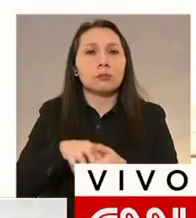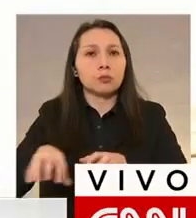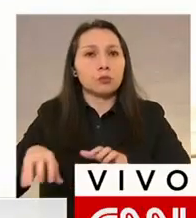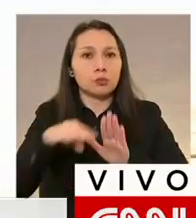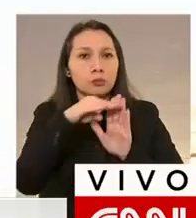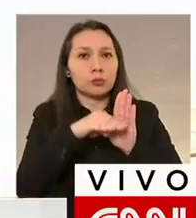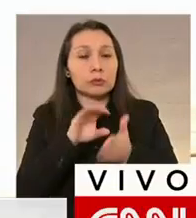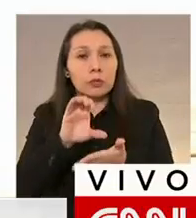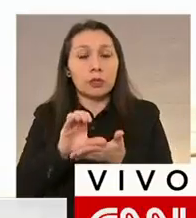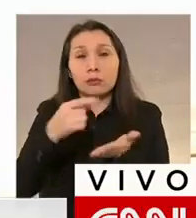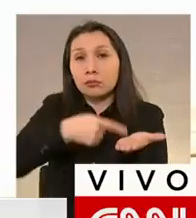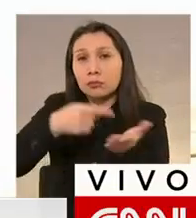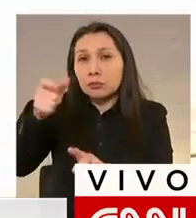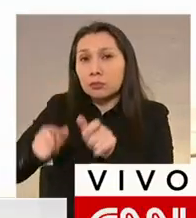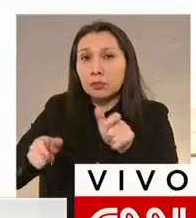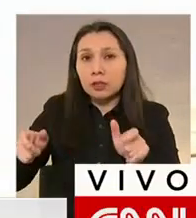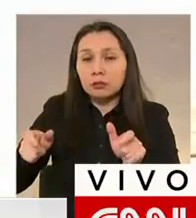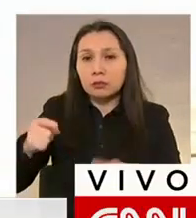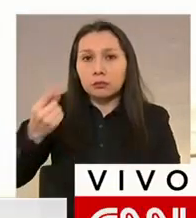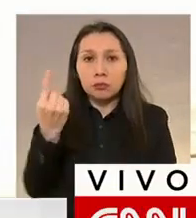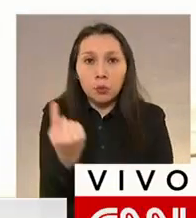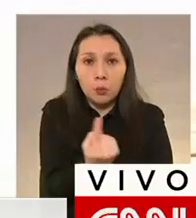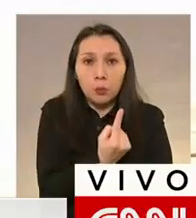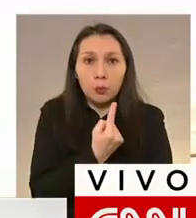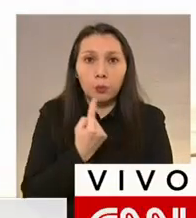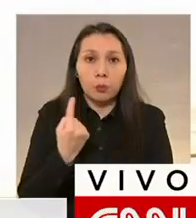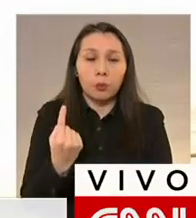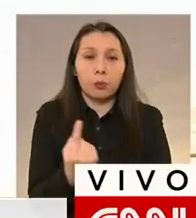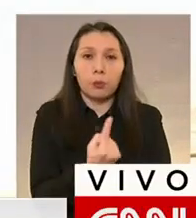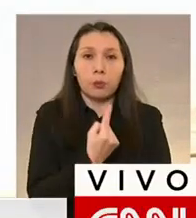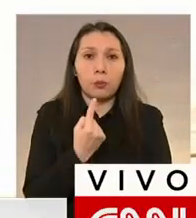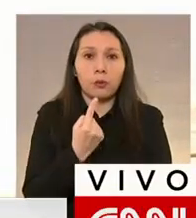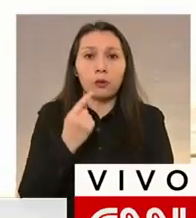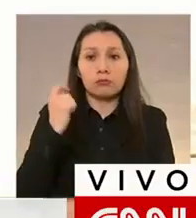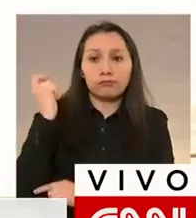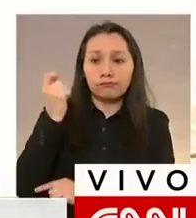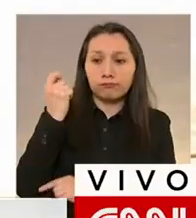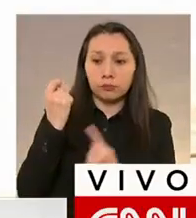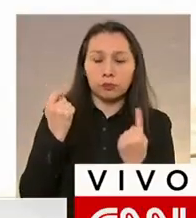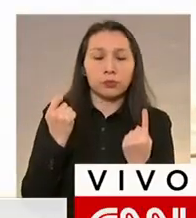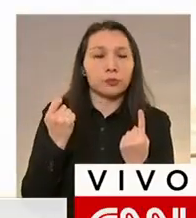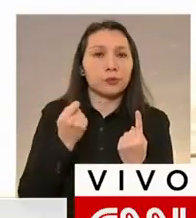dejando a miles de personas solas con un pañuelo en la mano.